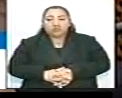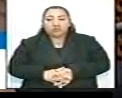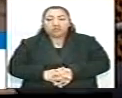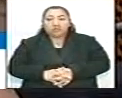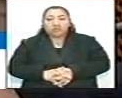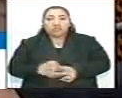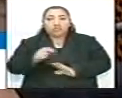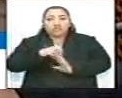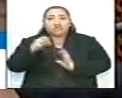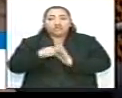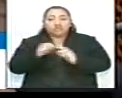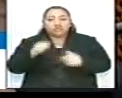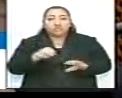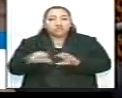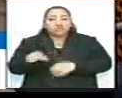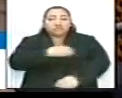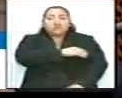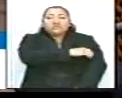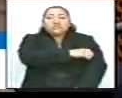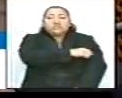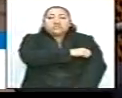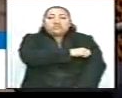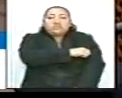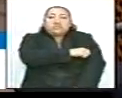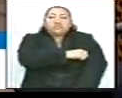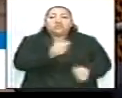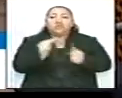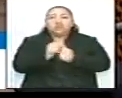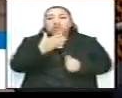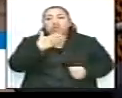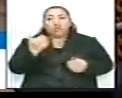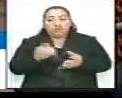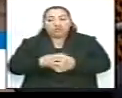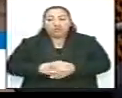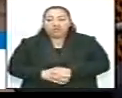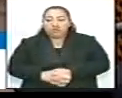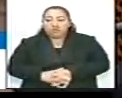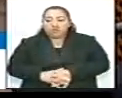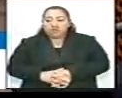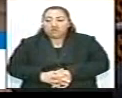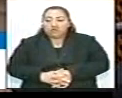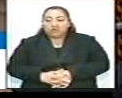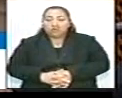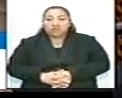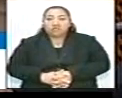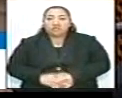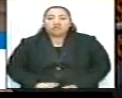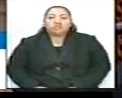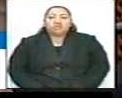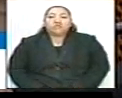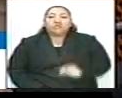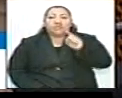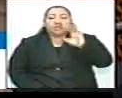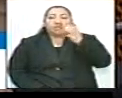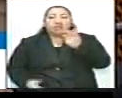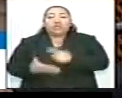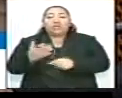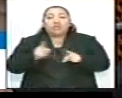proyectos que ya existían como mejoramiento, ¿no? Entonces eso creo que también tiene que